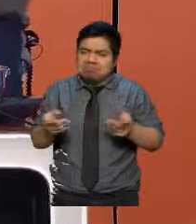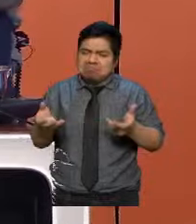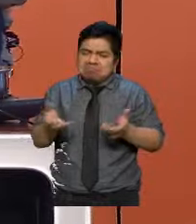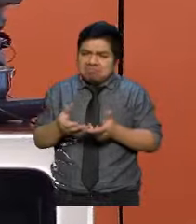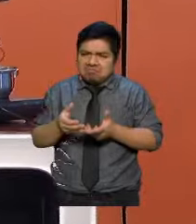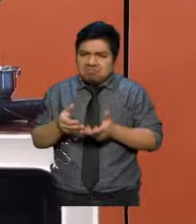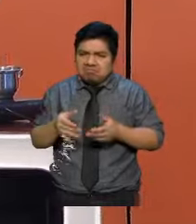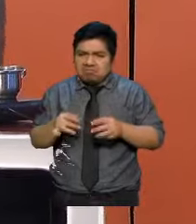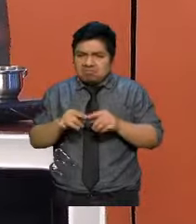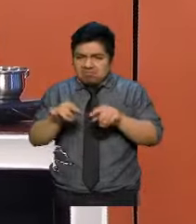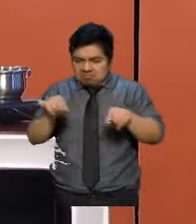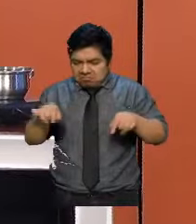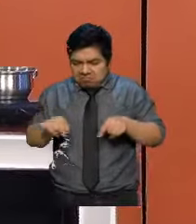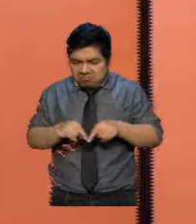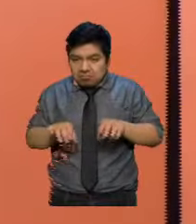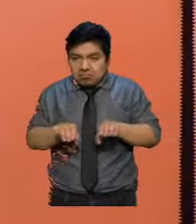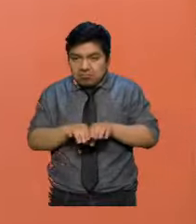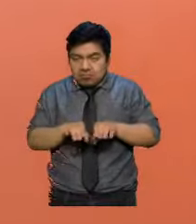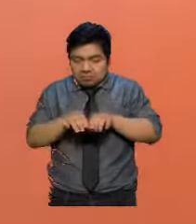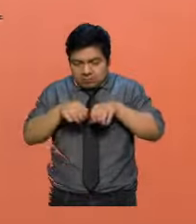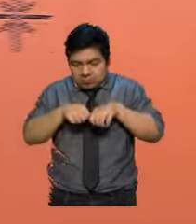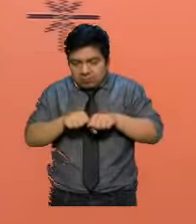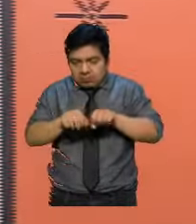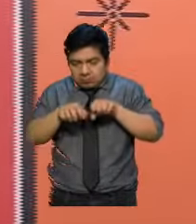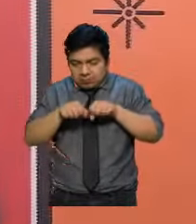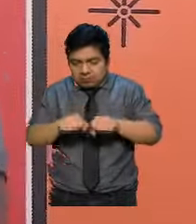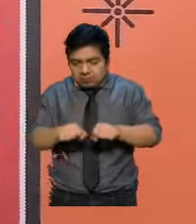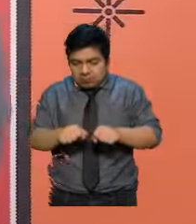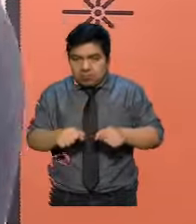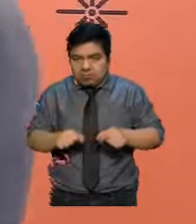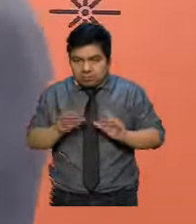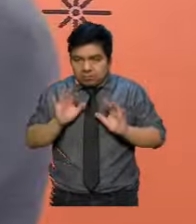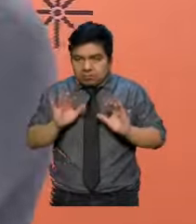disco del dumpling? Primero vamos a empezar con la masa. Ah, me callo.